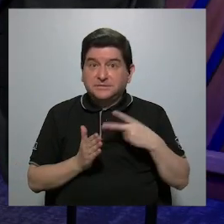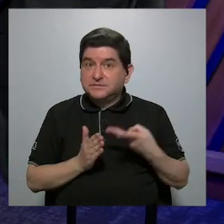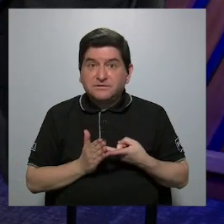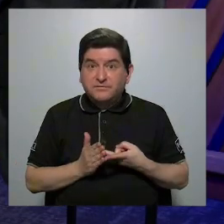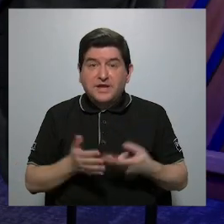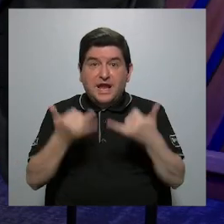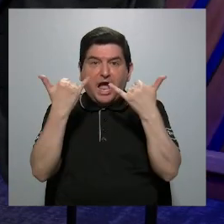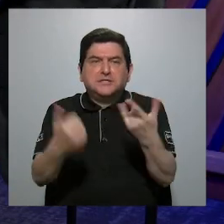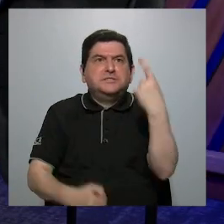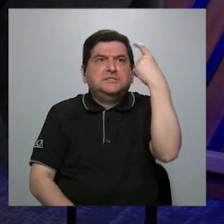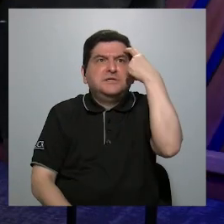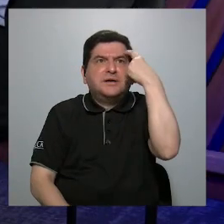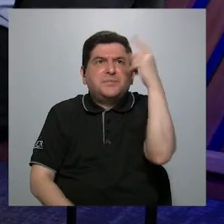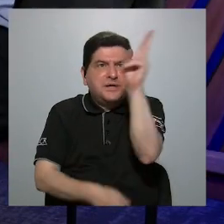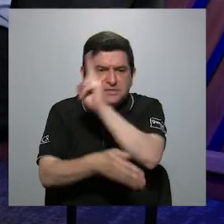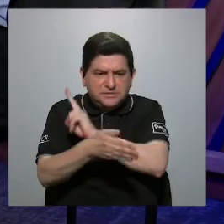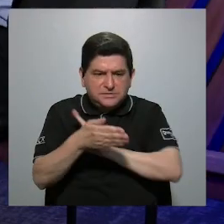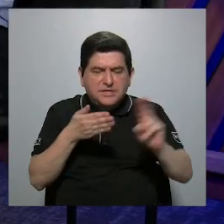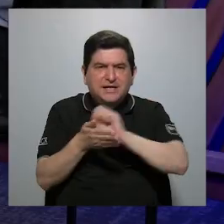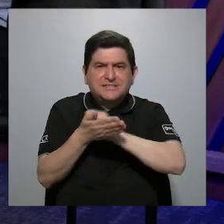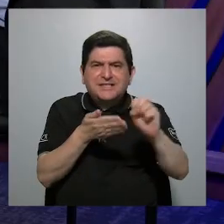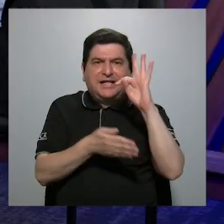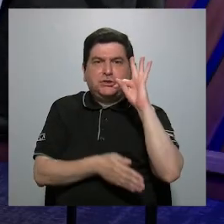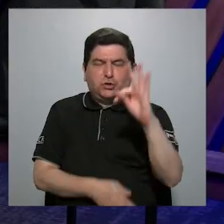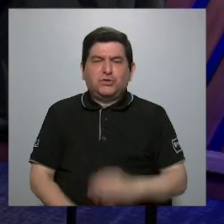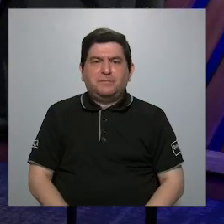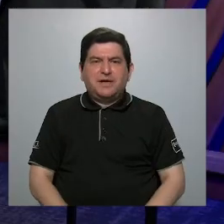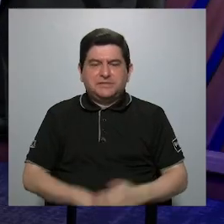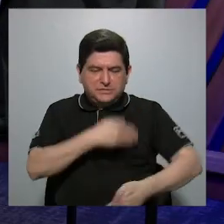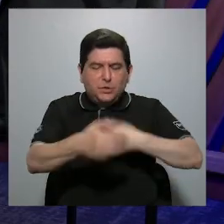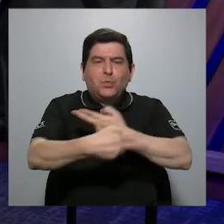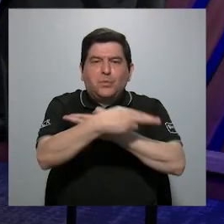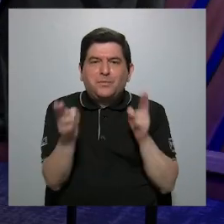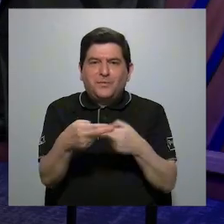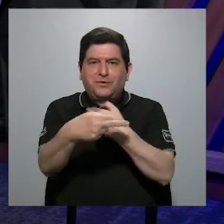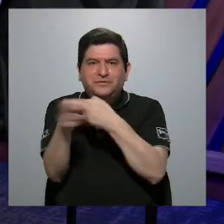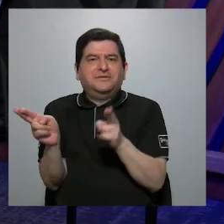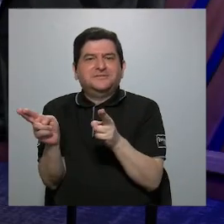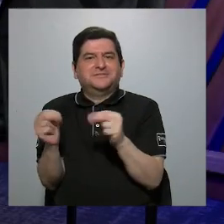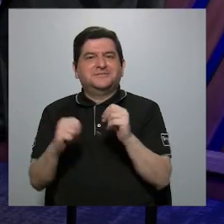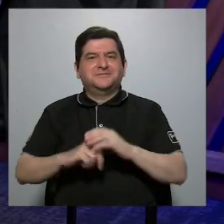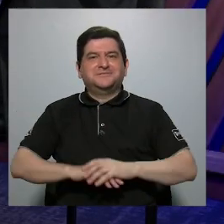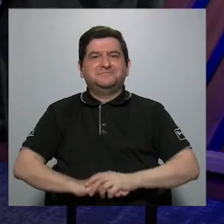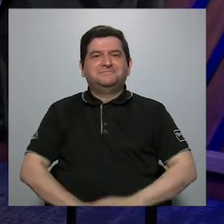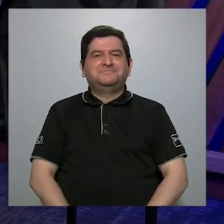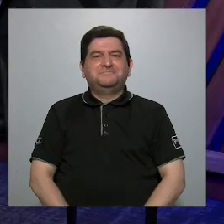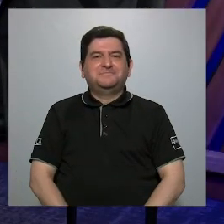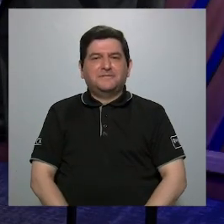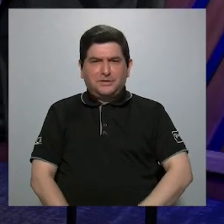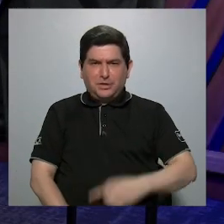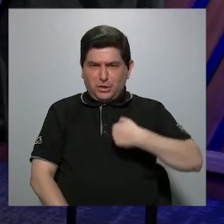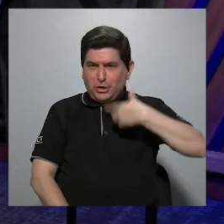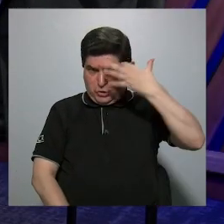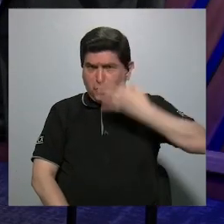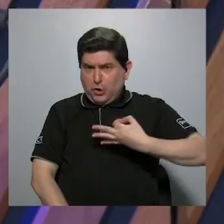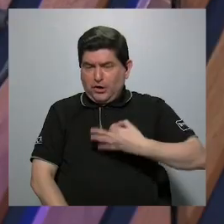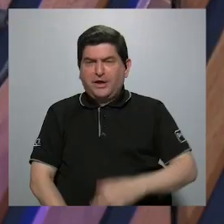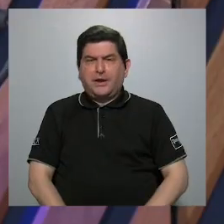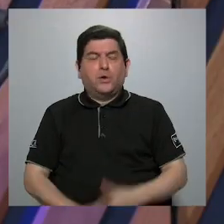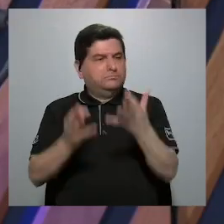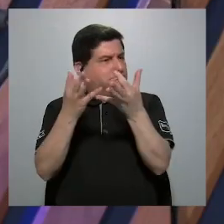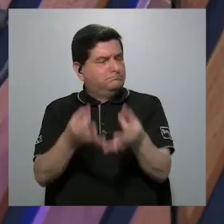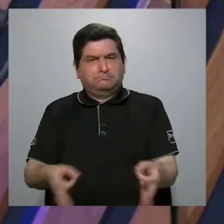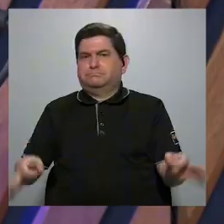Es decir, ya piensa la Universidad de Santo Tomás regionalizada. Y esto a mí me